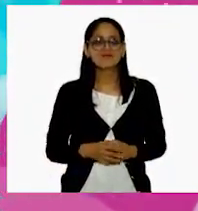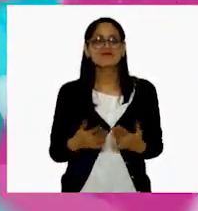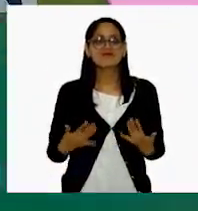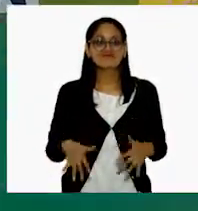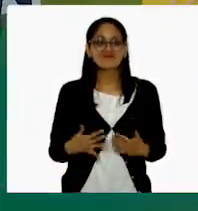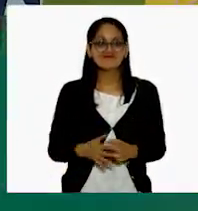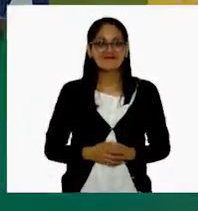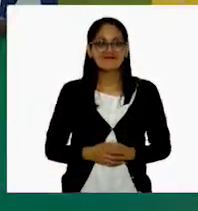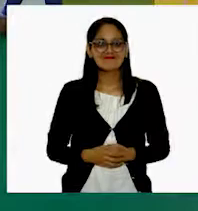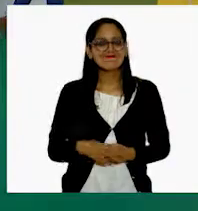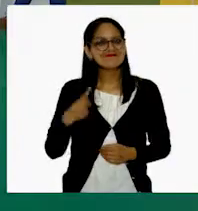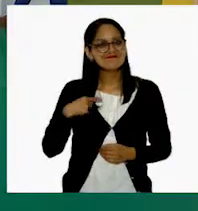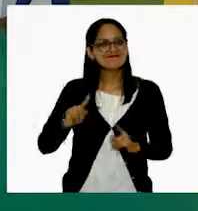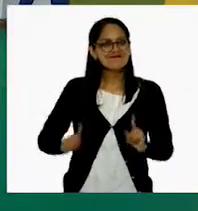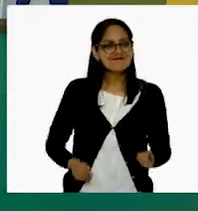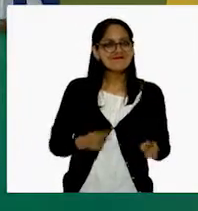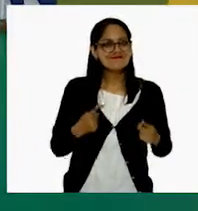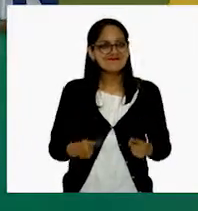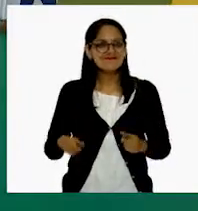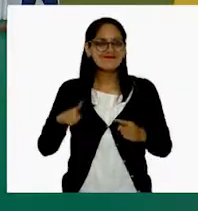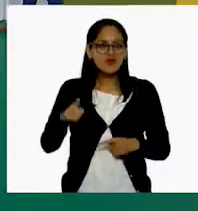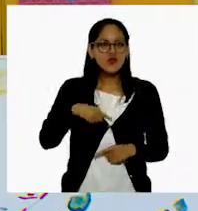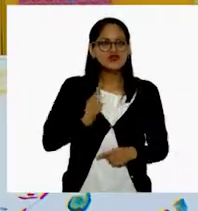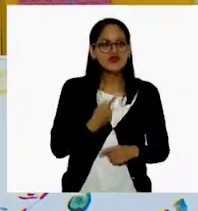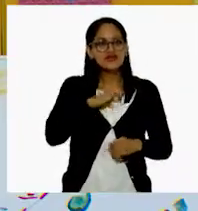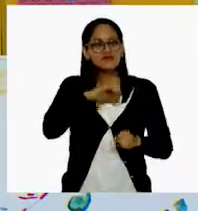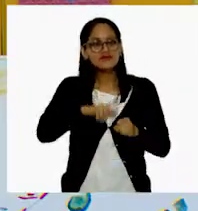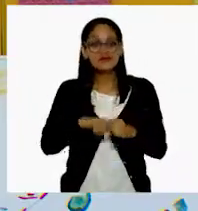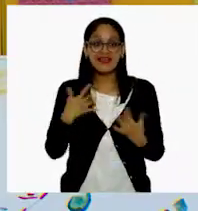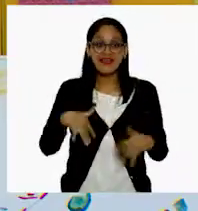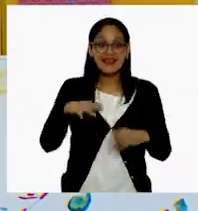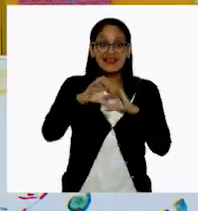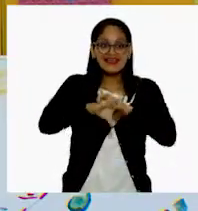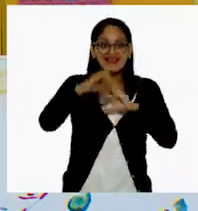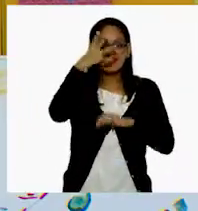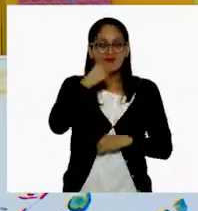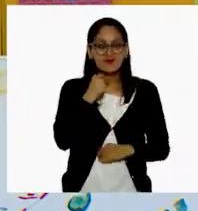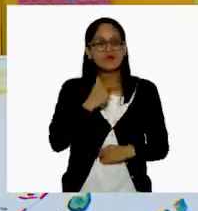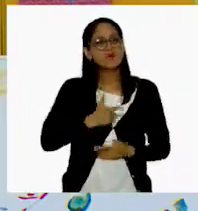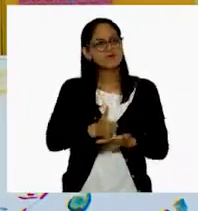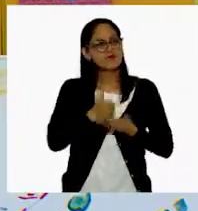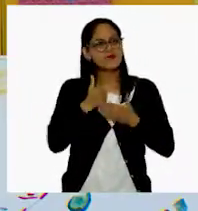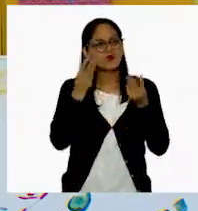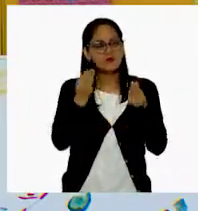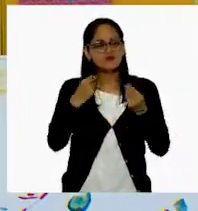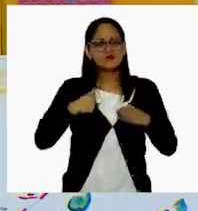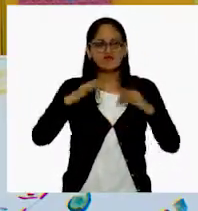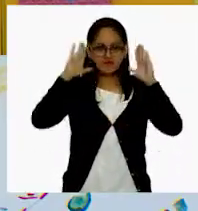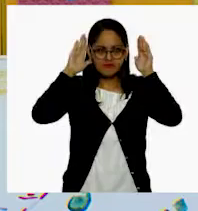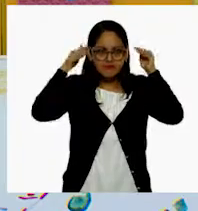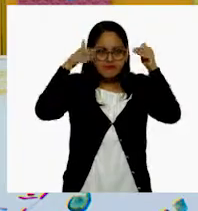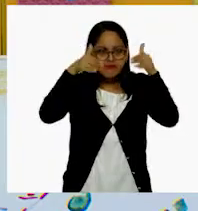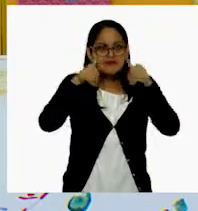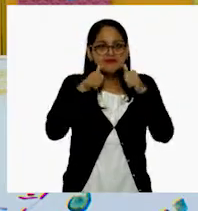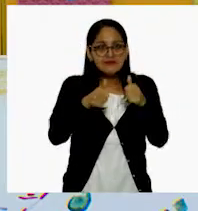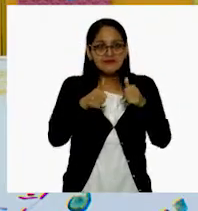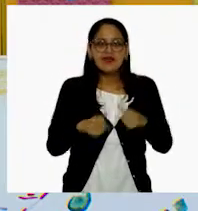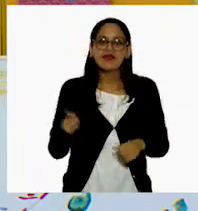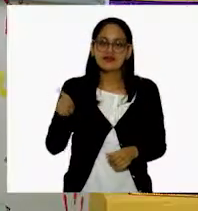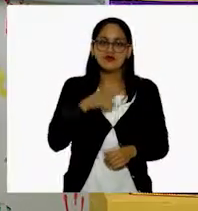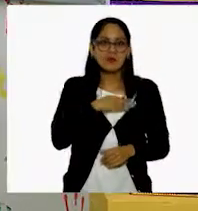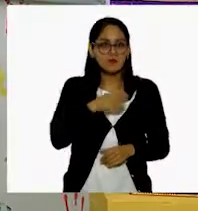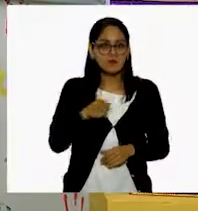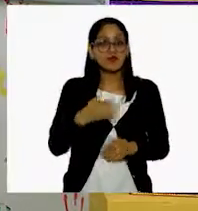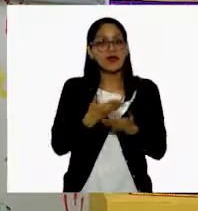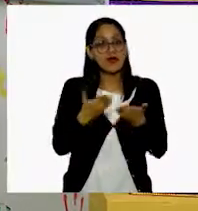Tú eres un tesoro especial. ¡Qué bonita canción! Me ayudó mucho a concentrarme, maestra. ¡Qué bueno, Gloria!